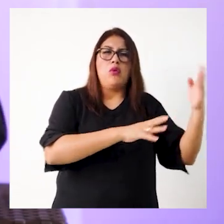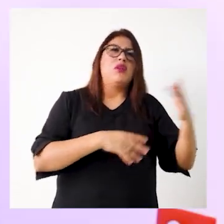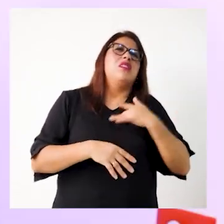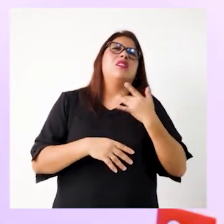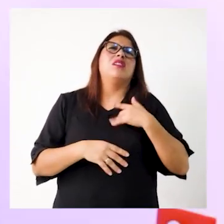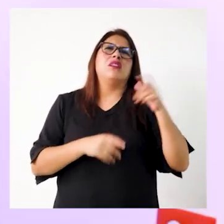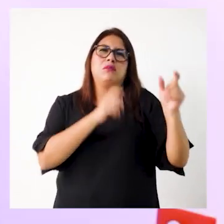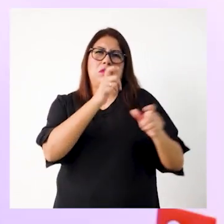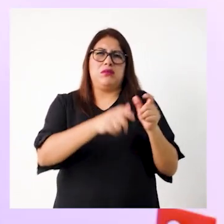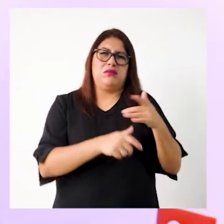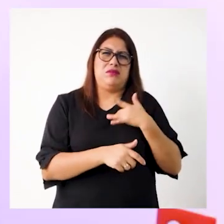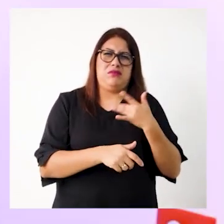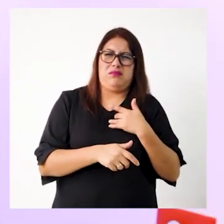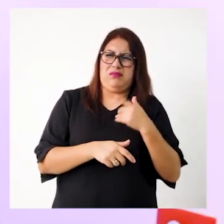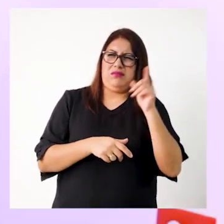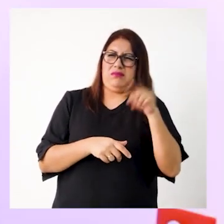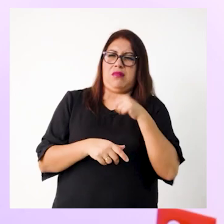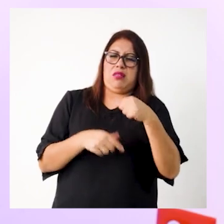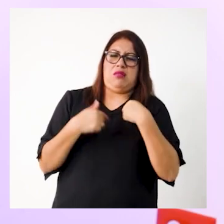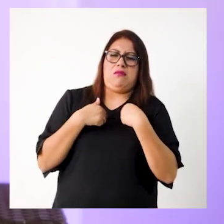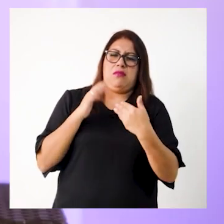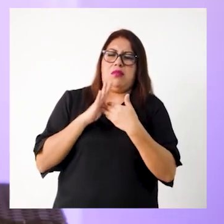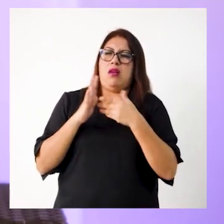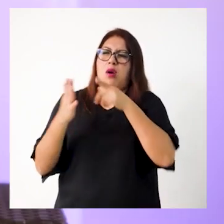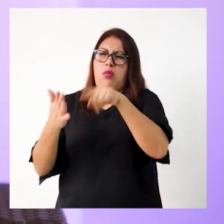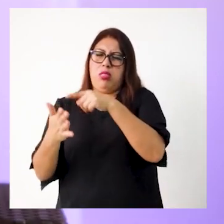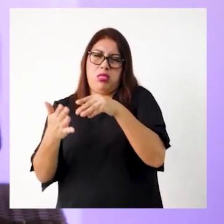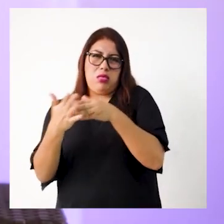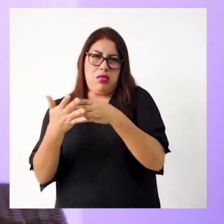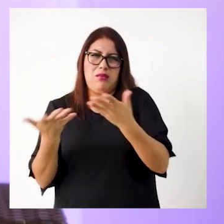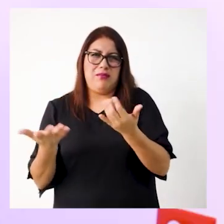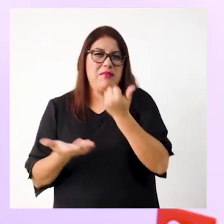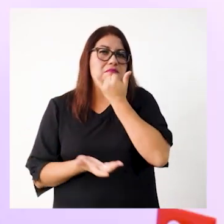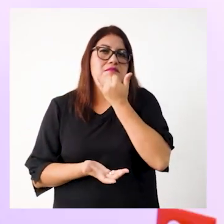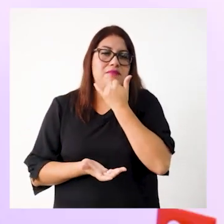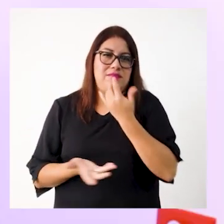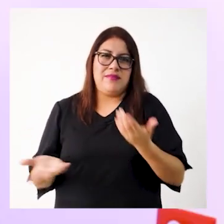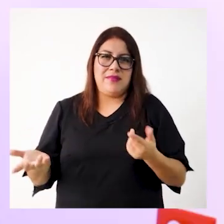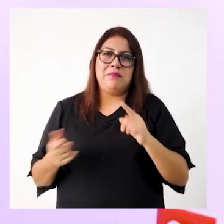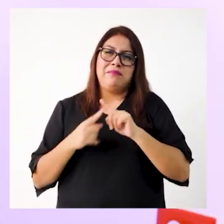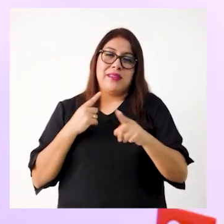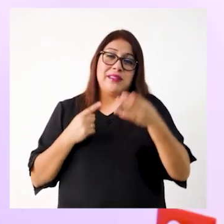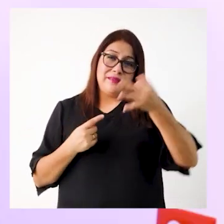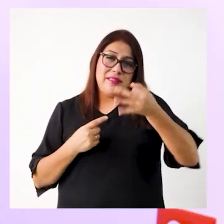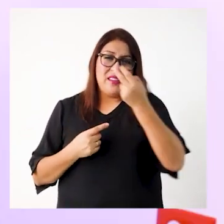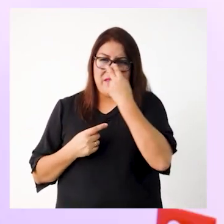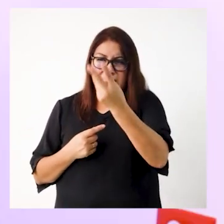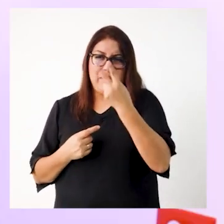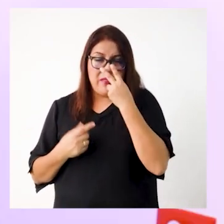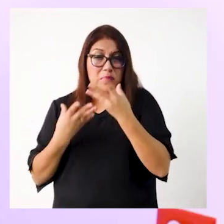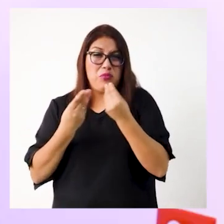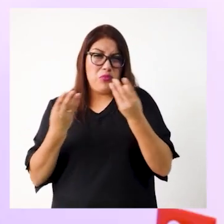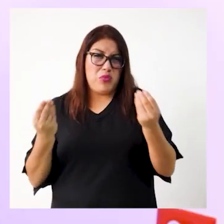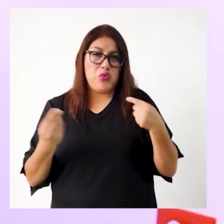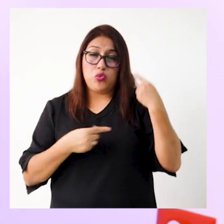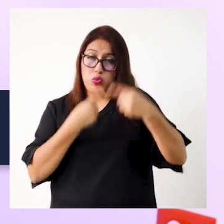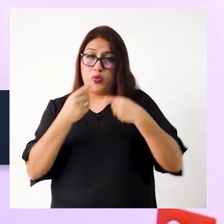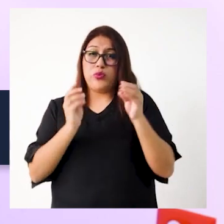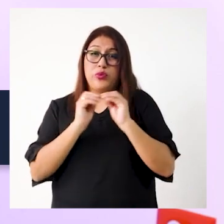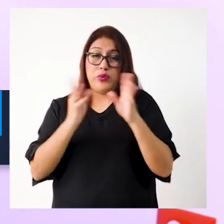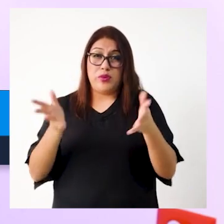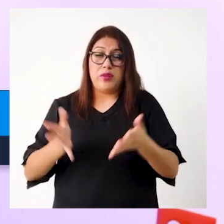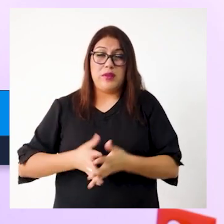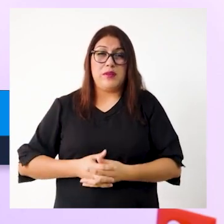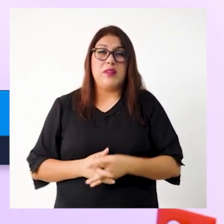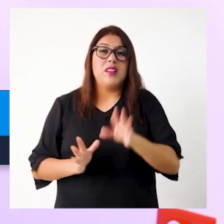sentiría la gente? Claro, es un sinsentido. ¿Sí o no? Es un sentido, pero es la realidad cotidiana que experimentamos cada día. Es